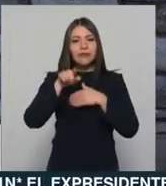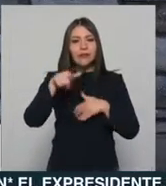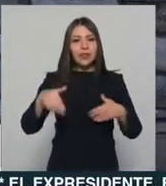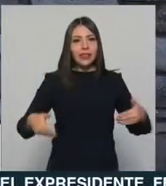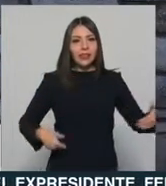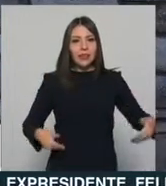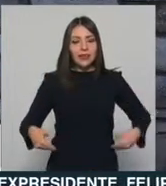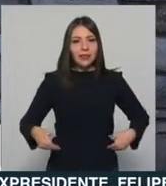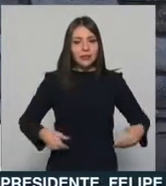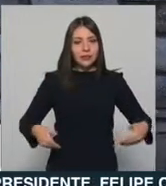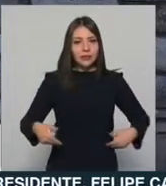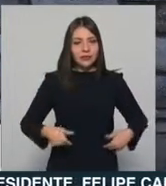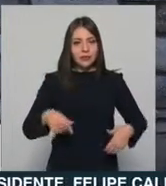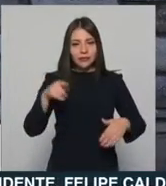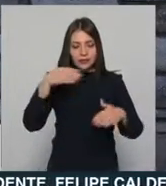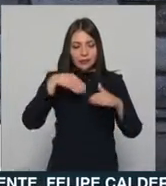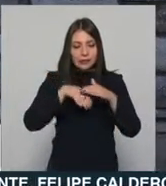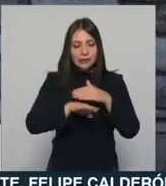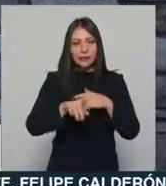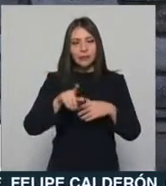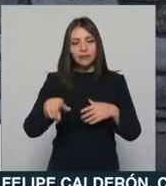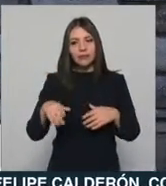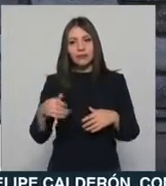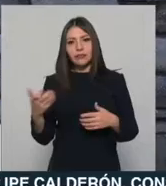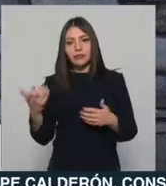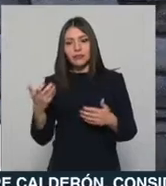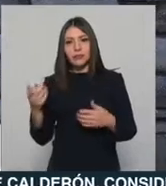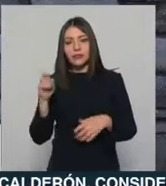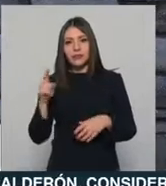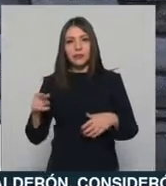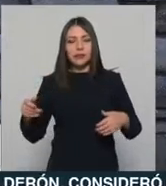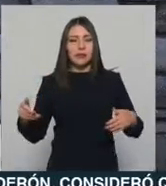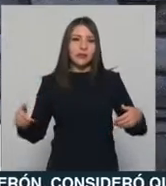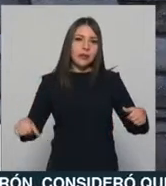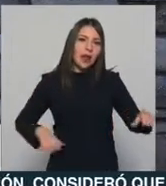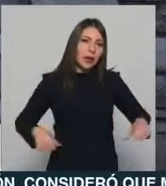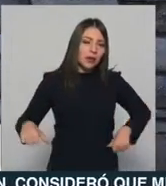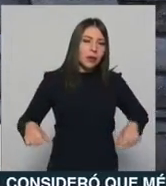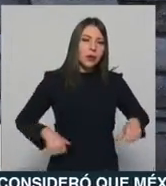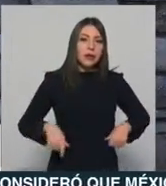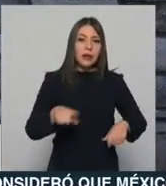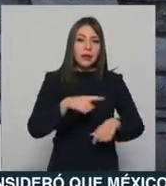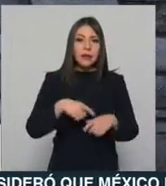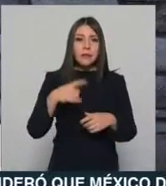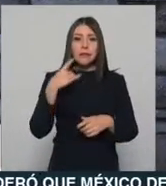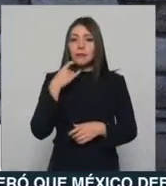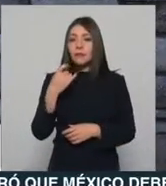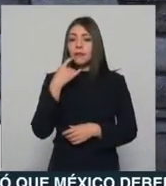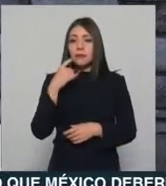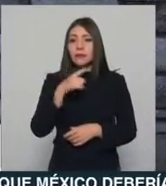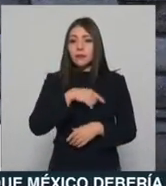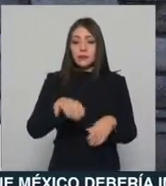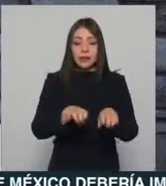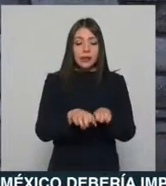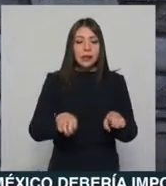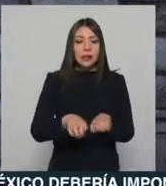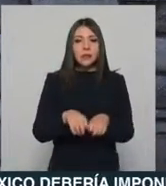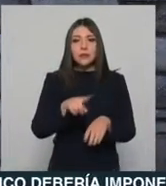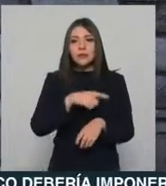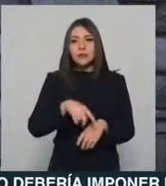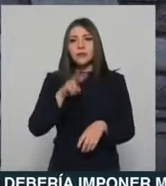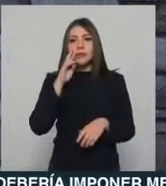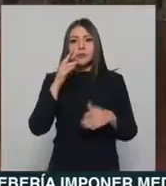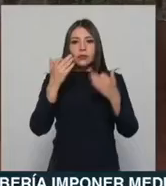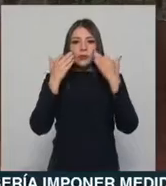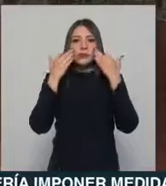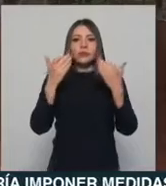trabajo multidisciplinario que ha hecho un gran esfuerzo para hacer visible el trabajo de las